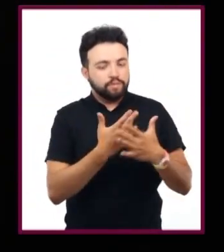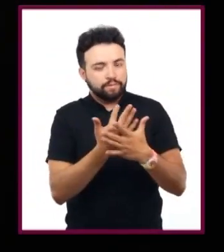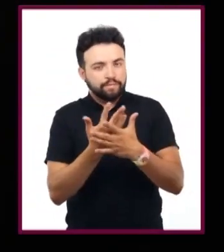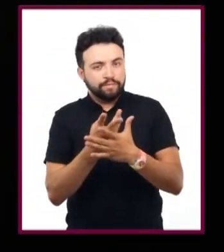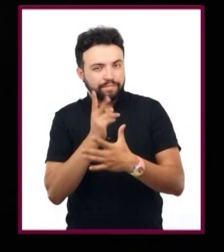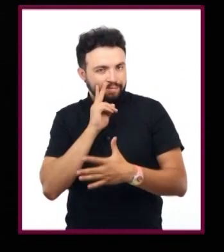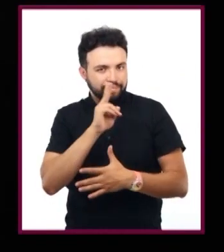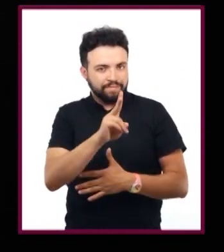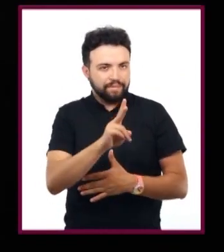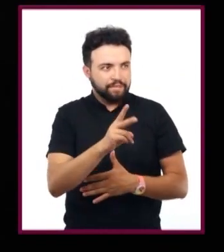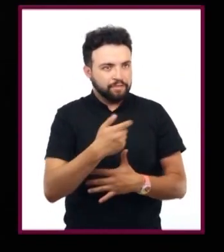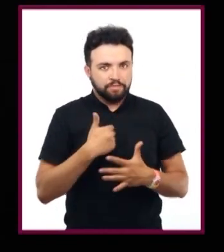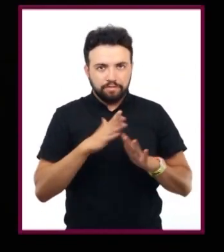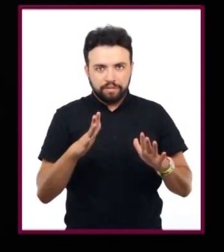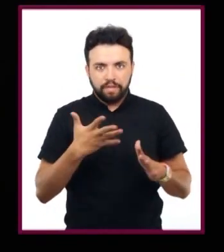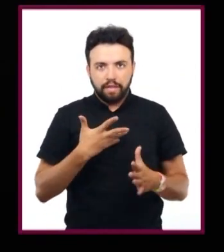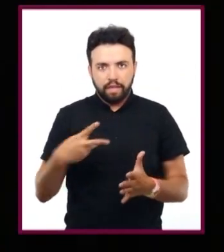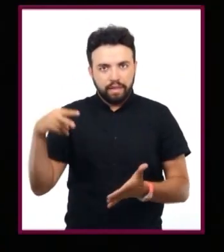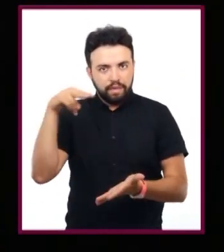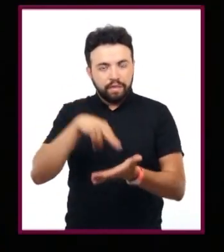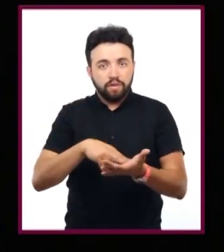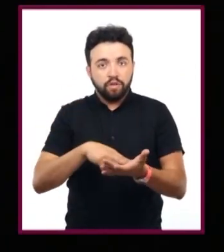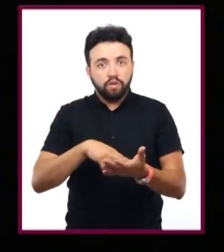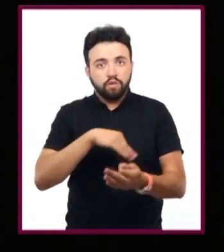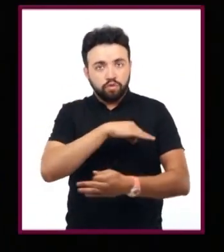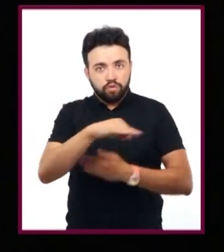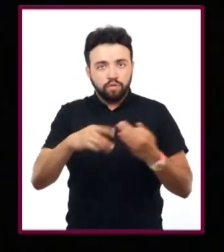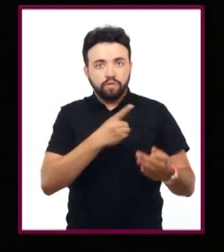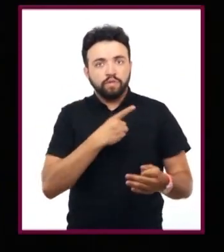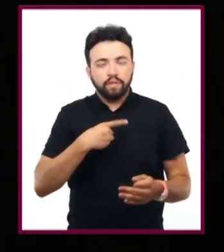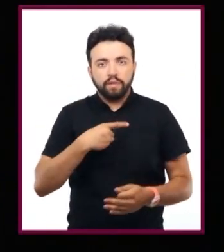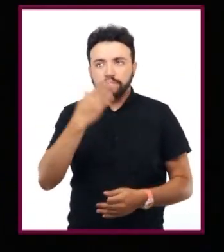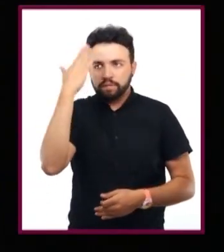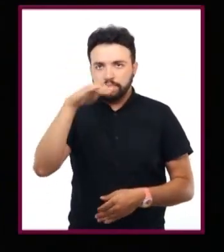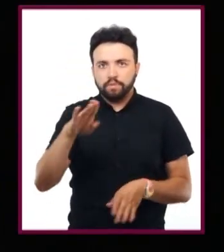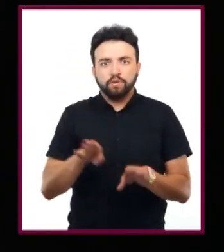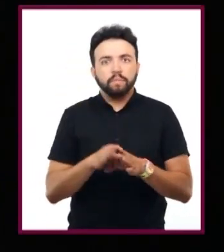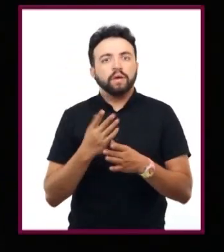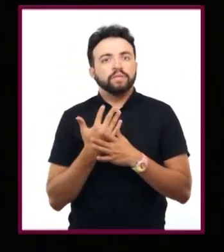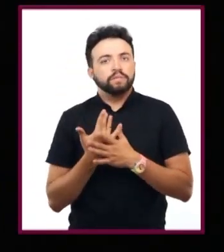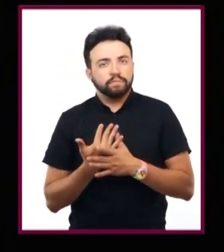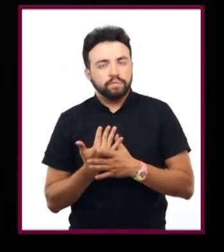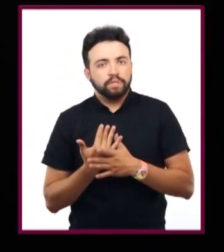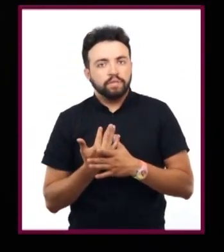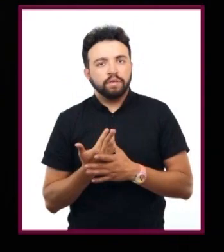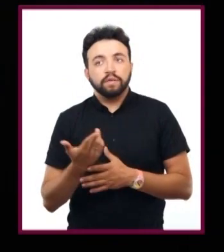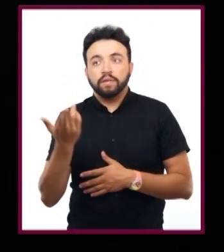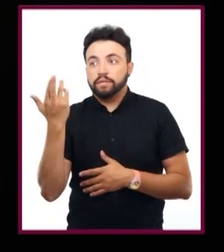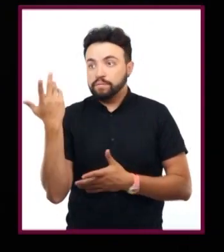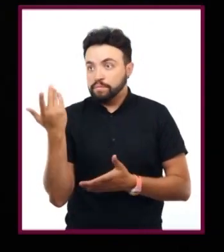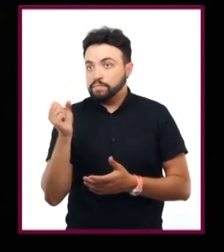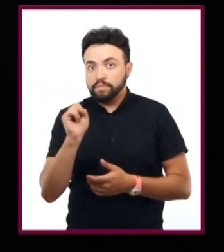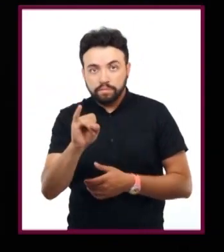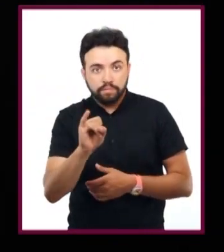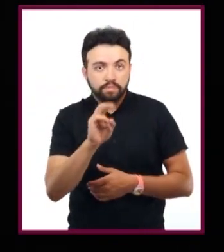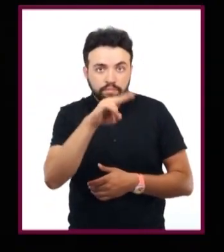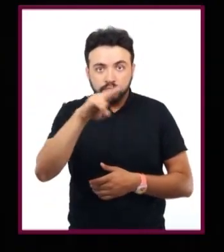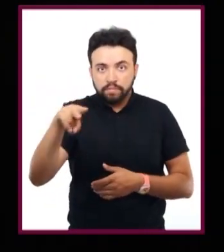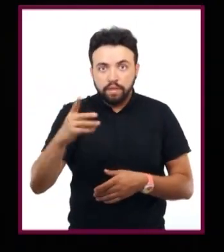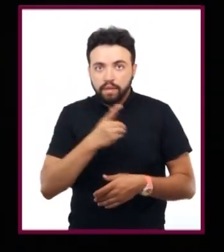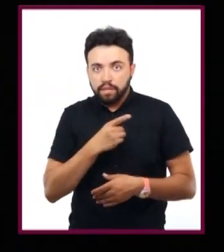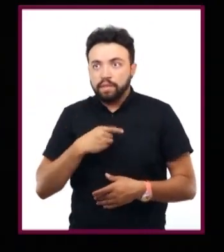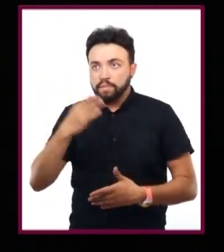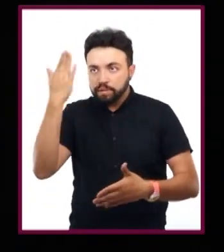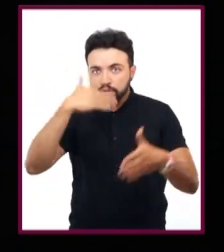la simpatía que están esperando. ¿Ven? Ya estoy aquí. Todo es cosa de saber esperar.